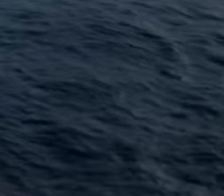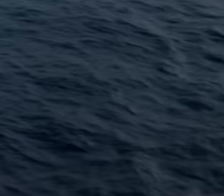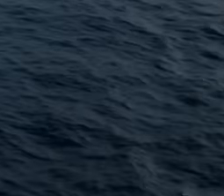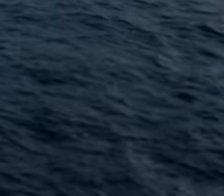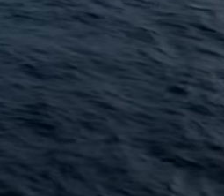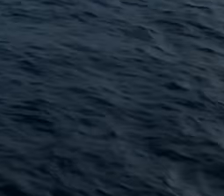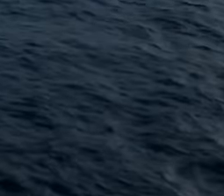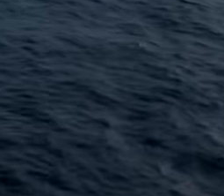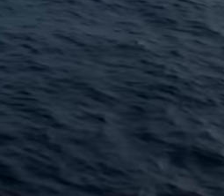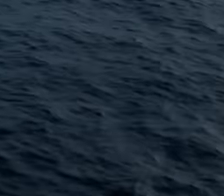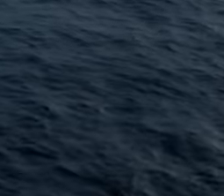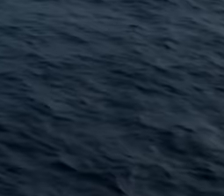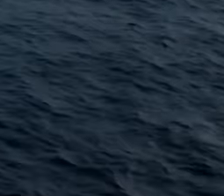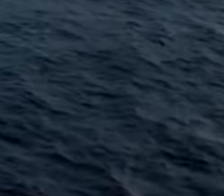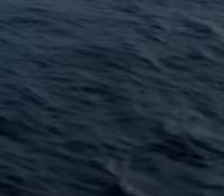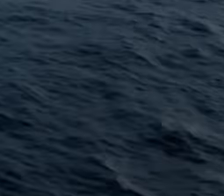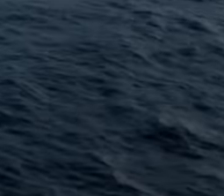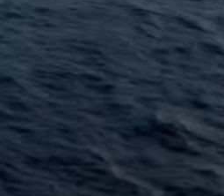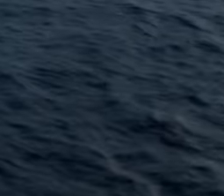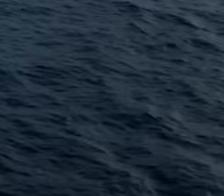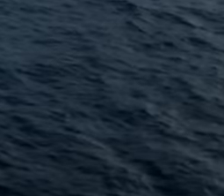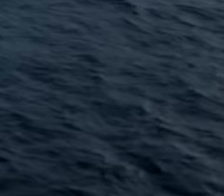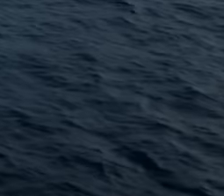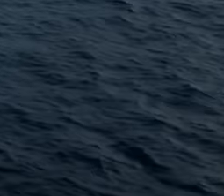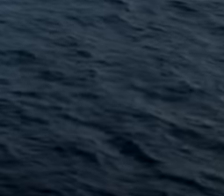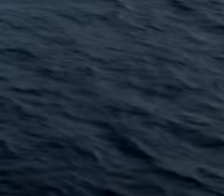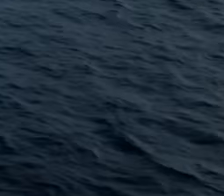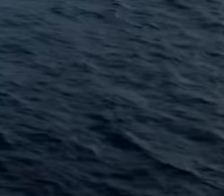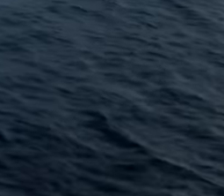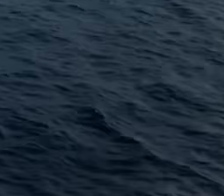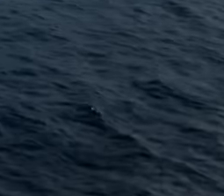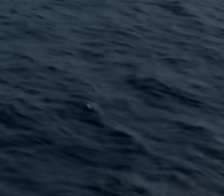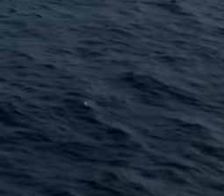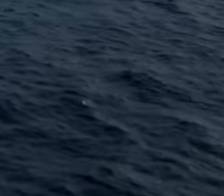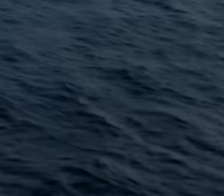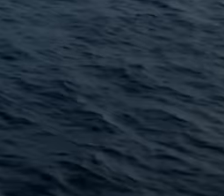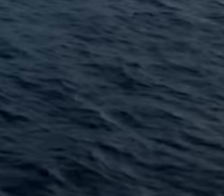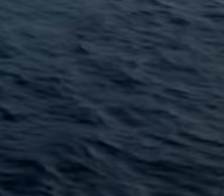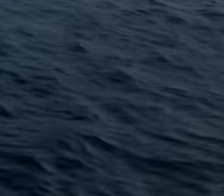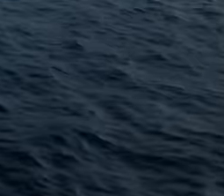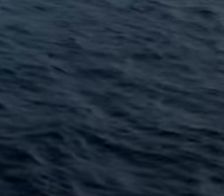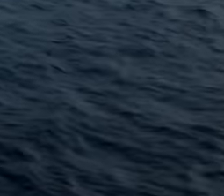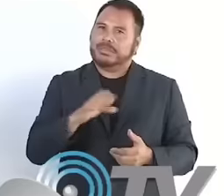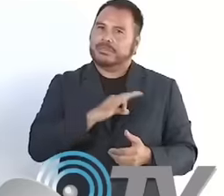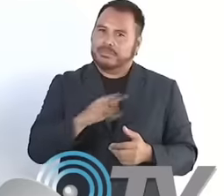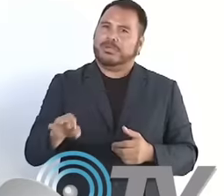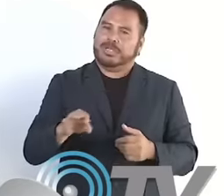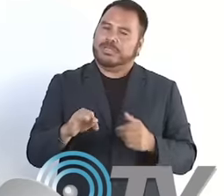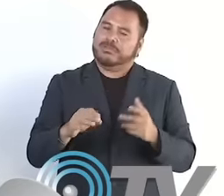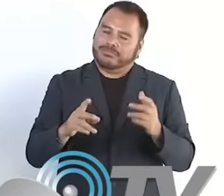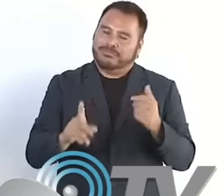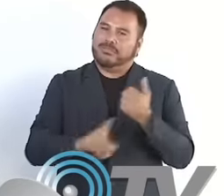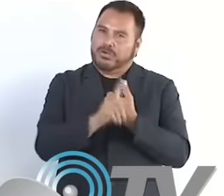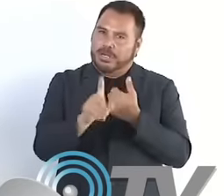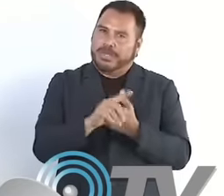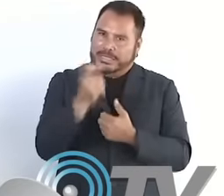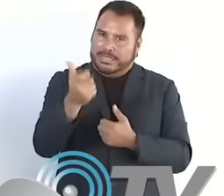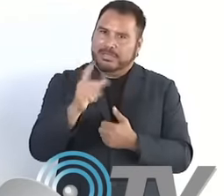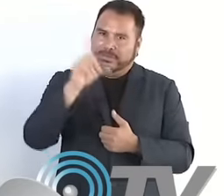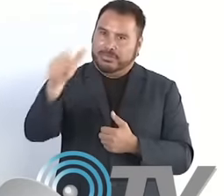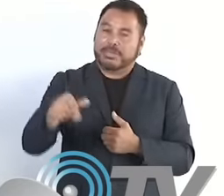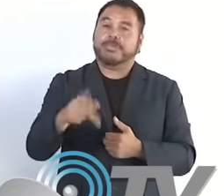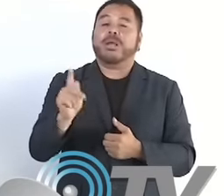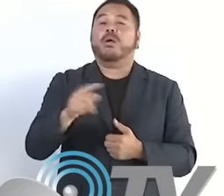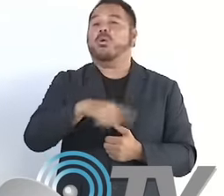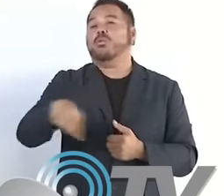para el Golfo, aquí a donde estamos nosotros, porque sí nos podría traer muchos problemas económicos. Pero